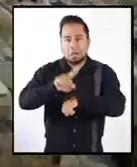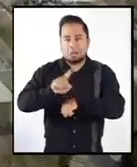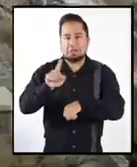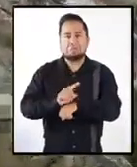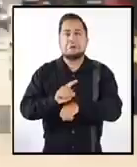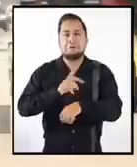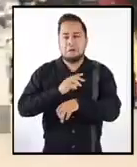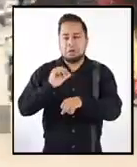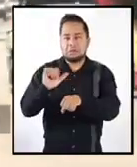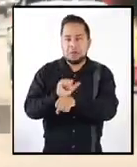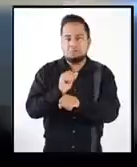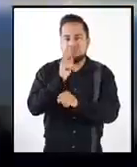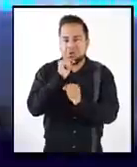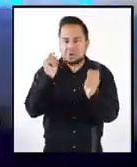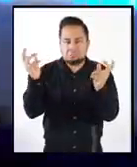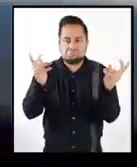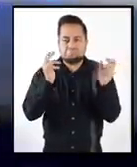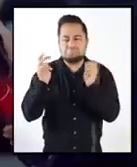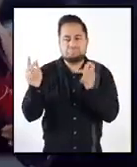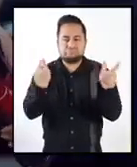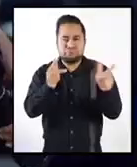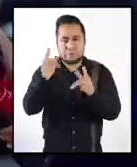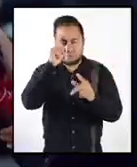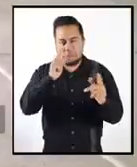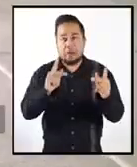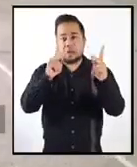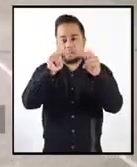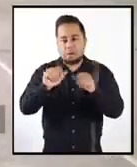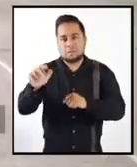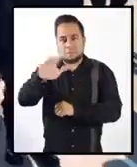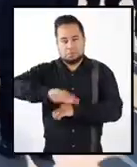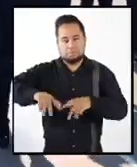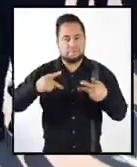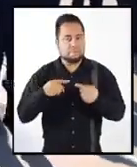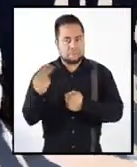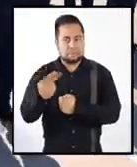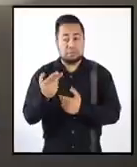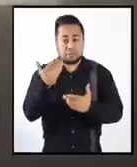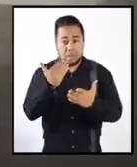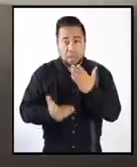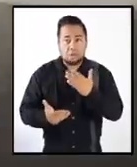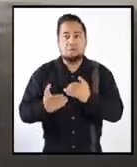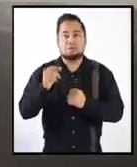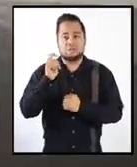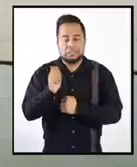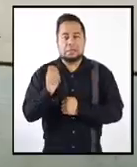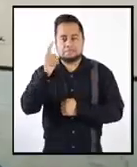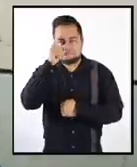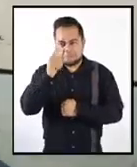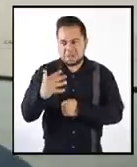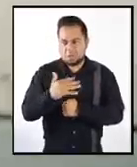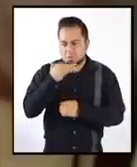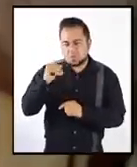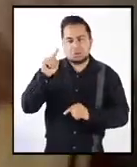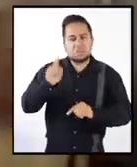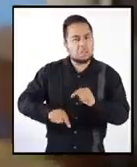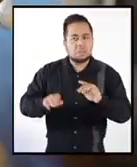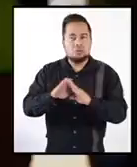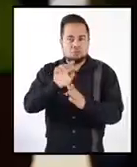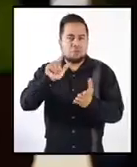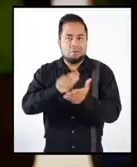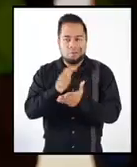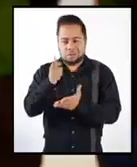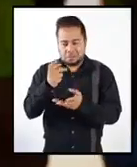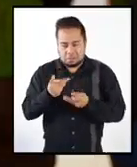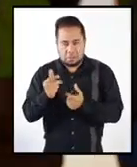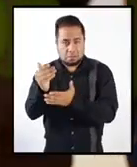diariamente desplegamos patrullajes de vigilancia logrando la paz que en nuestro pueblo anhela hoy hacemos efectivo el combate a